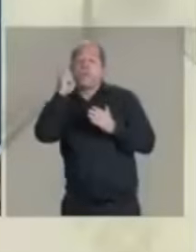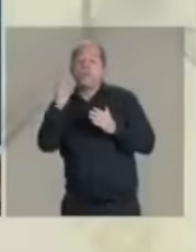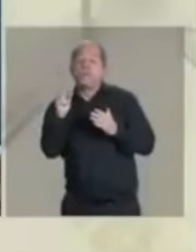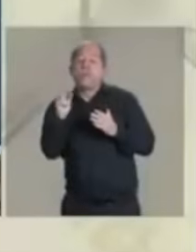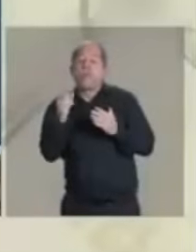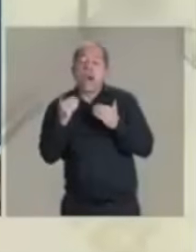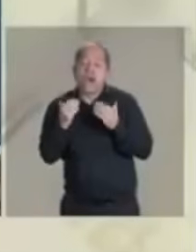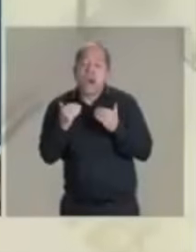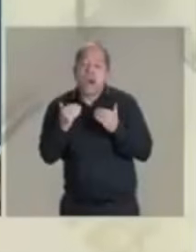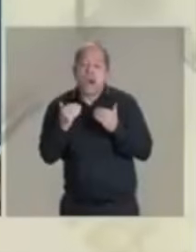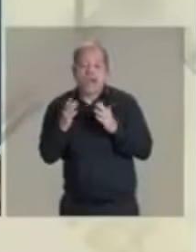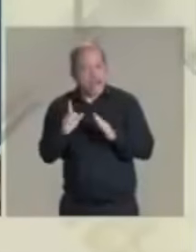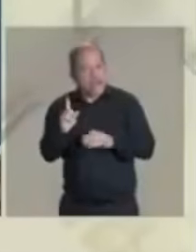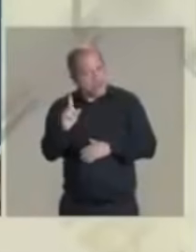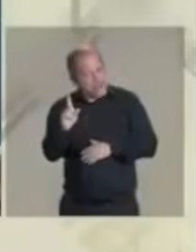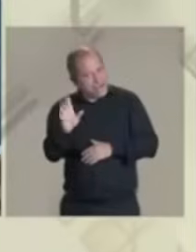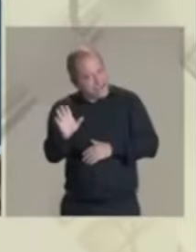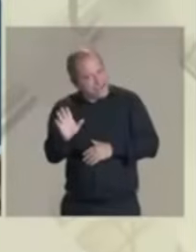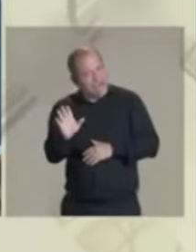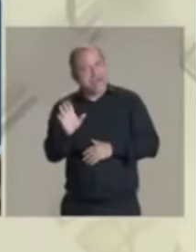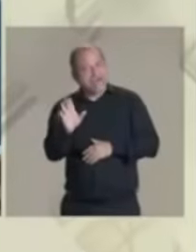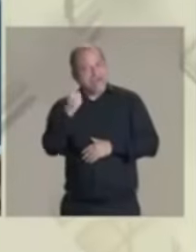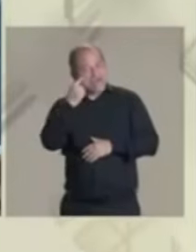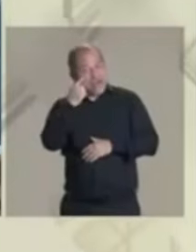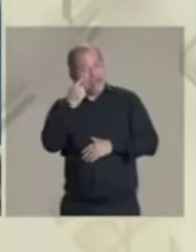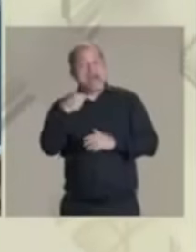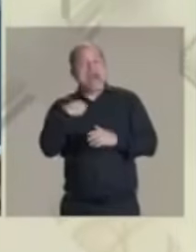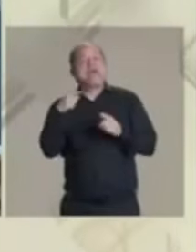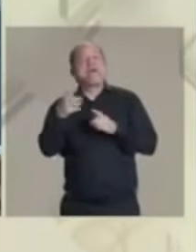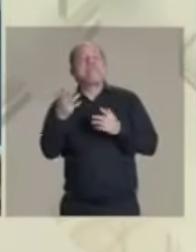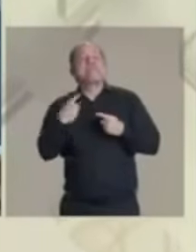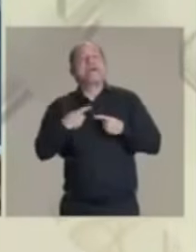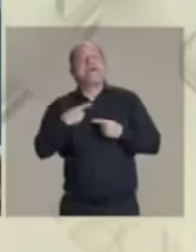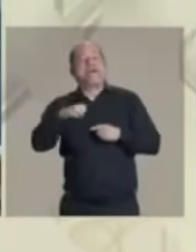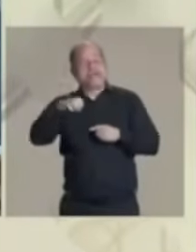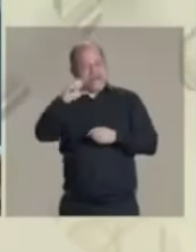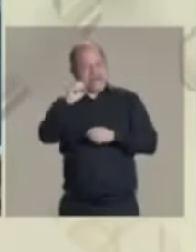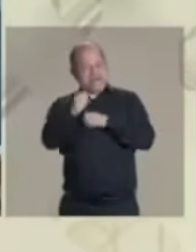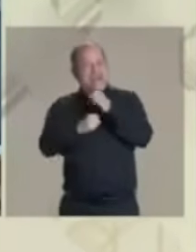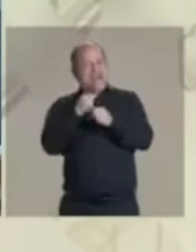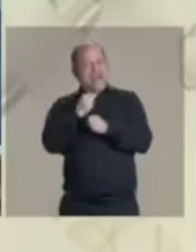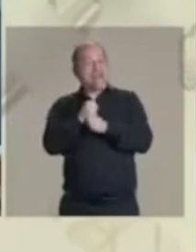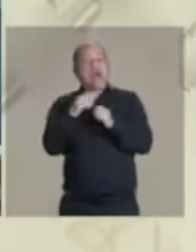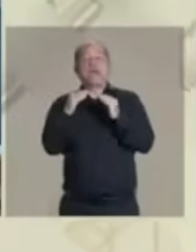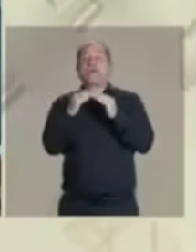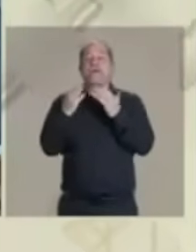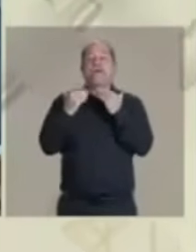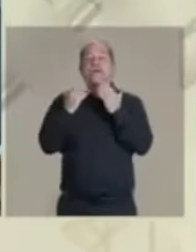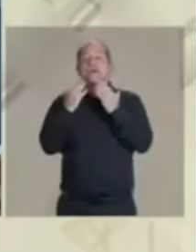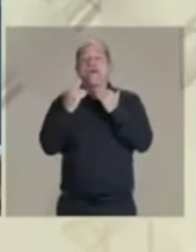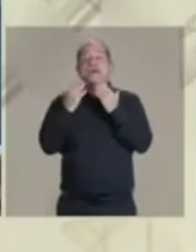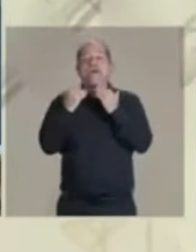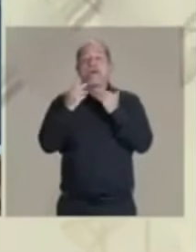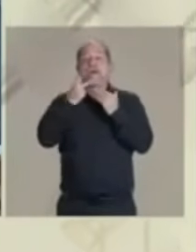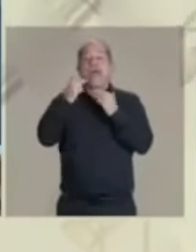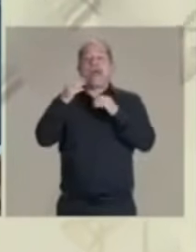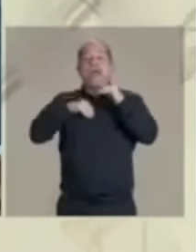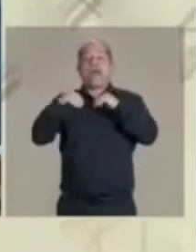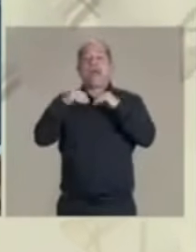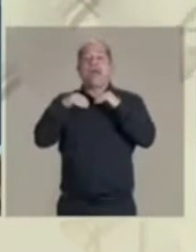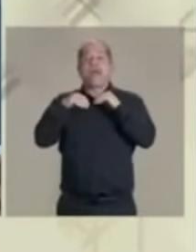me referí, que a los 60 años no tenía casa, era ella, y lo sacaron de contexto. Y ya vimos que no solo tenía